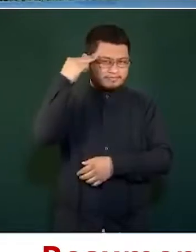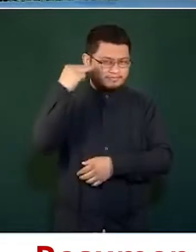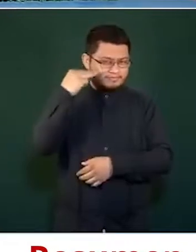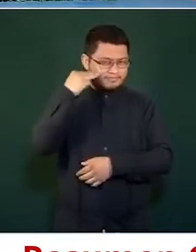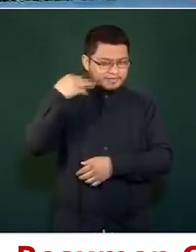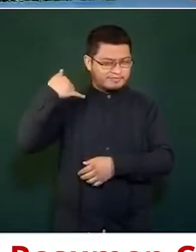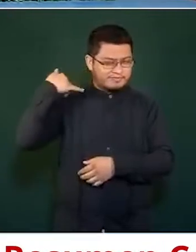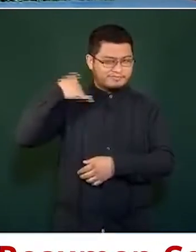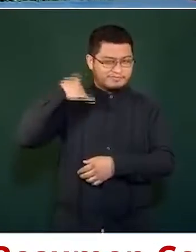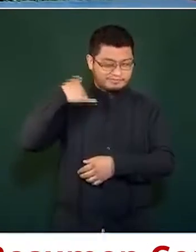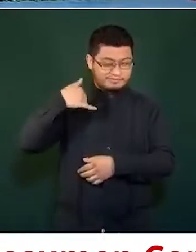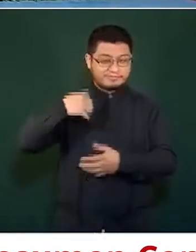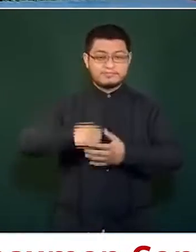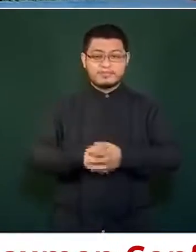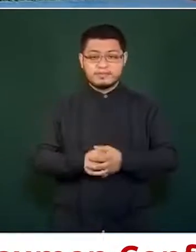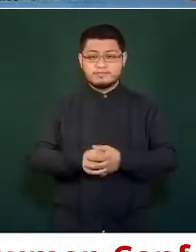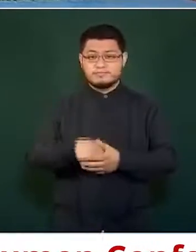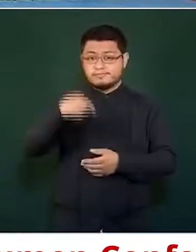una ciudad